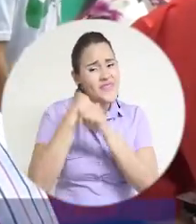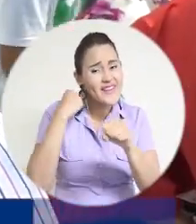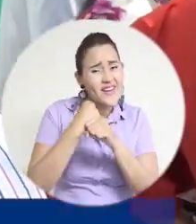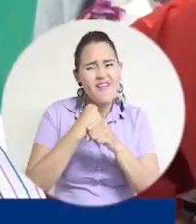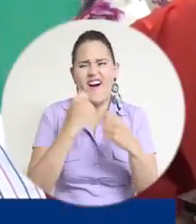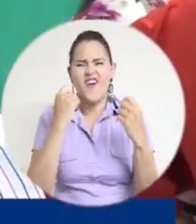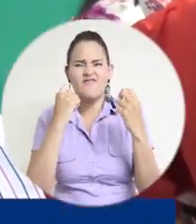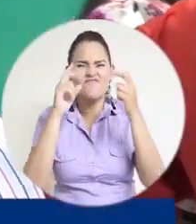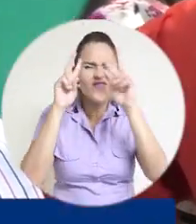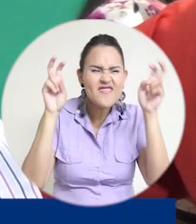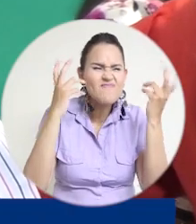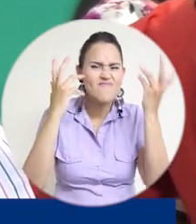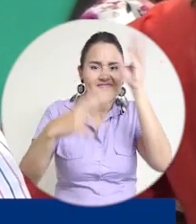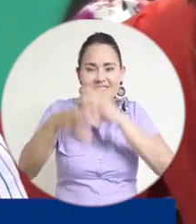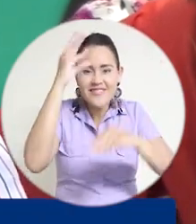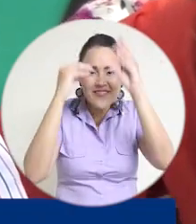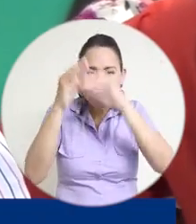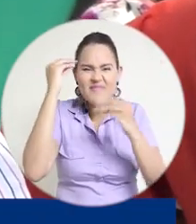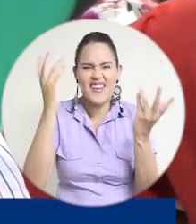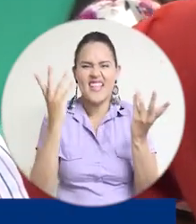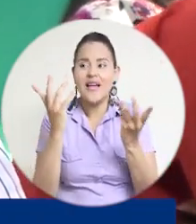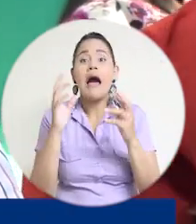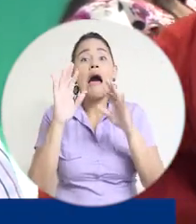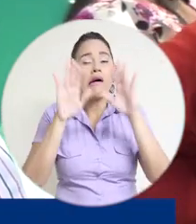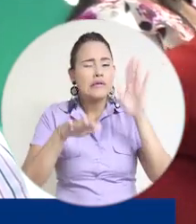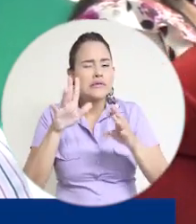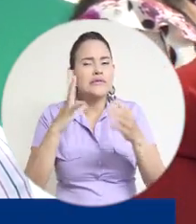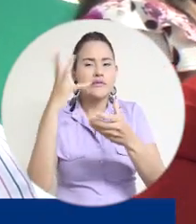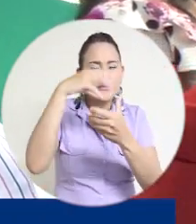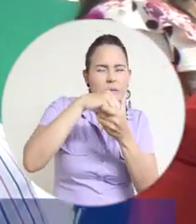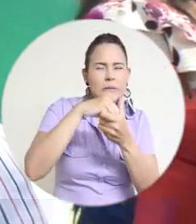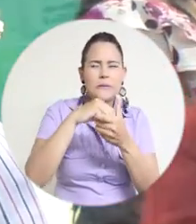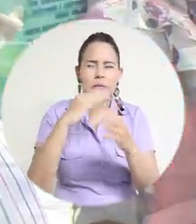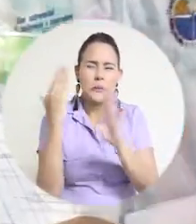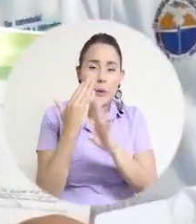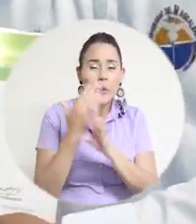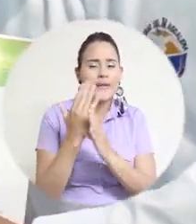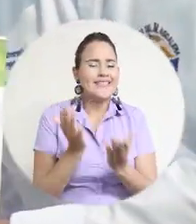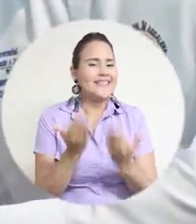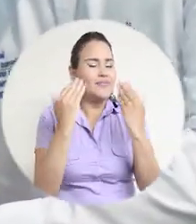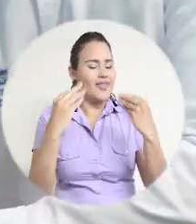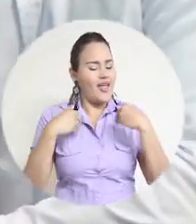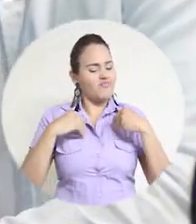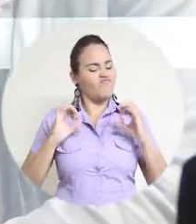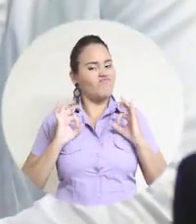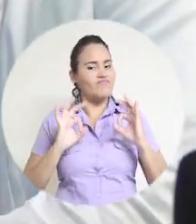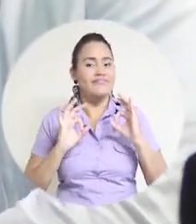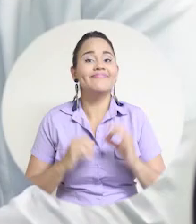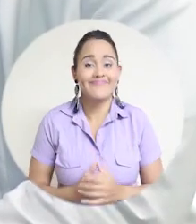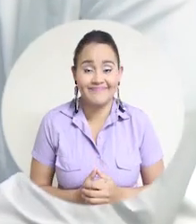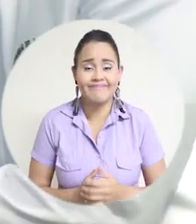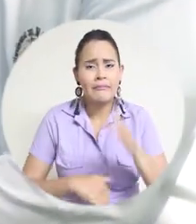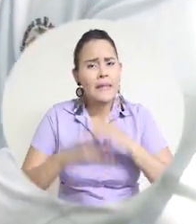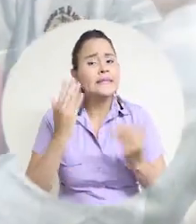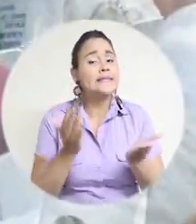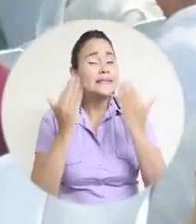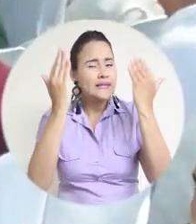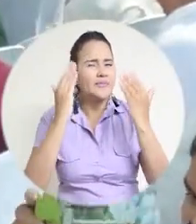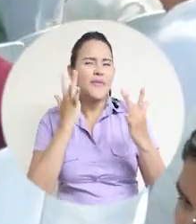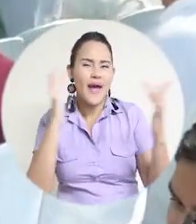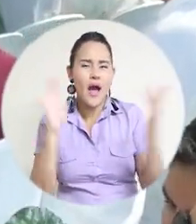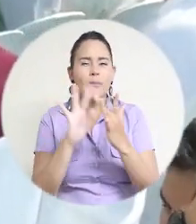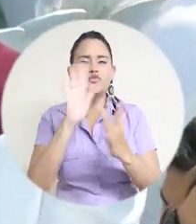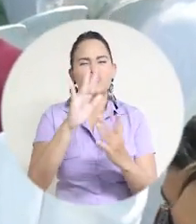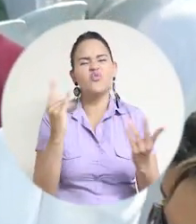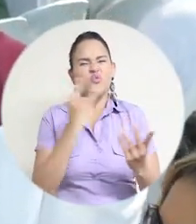de los conflictos internos y claro, esto le da uno una herramienta. El acontecimiento, constituido como un ejemplo del impacto